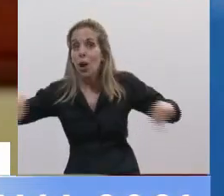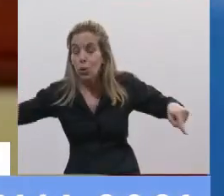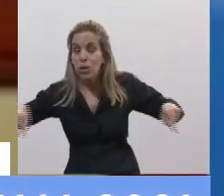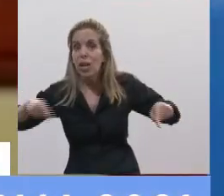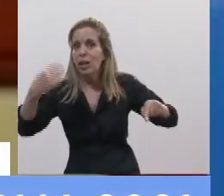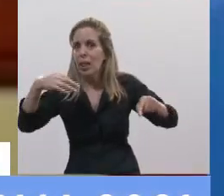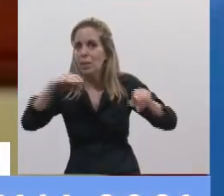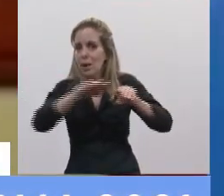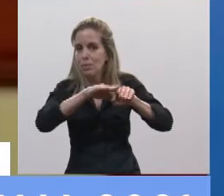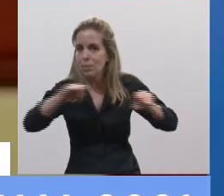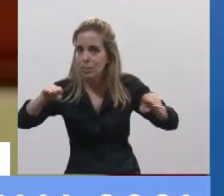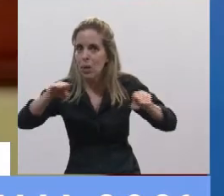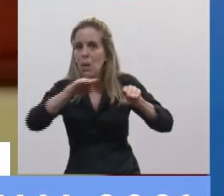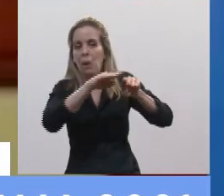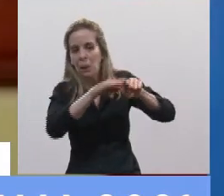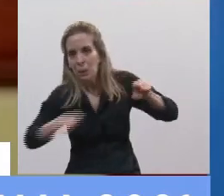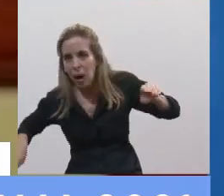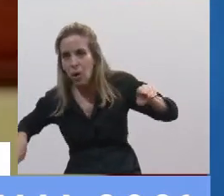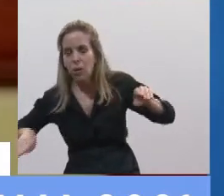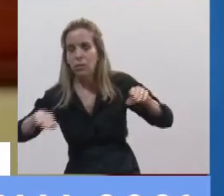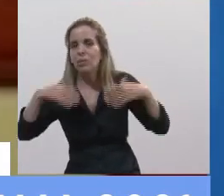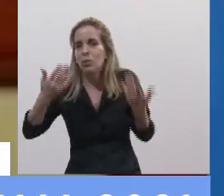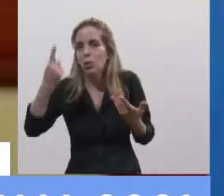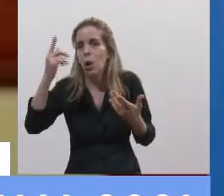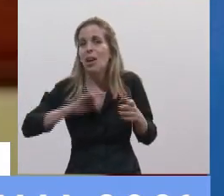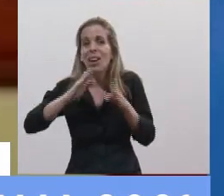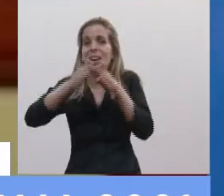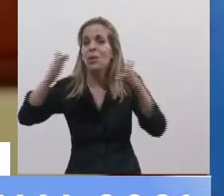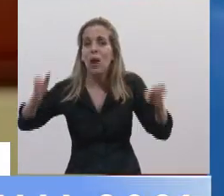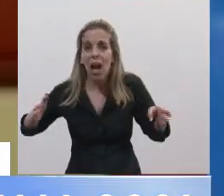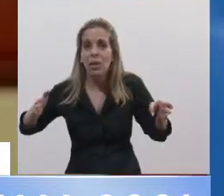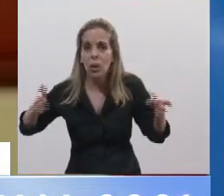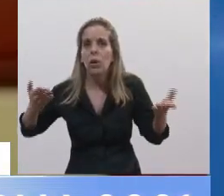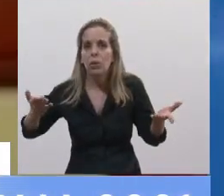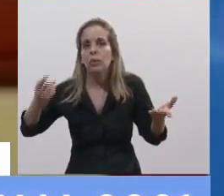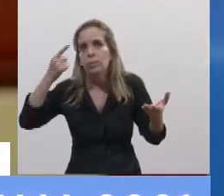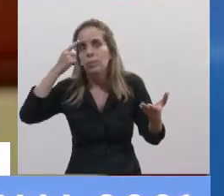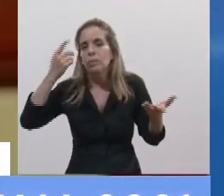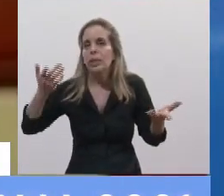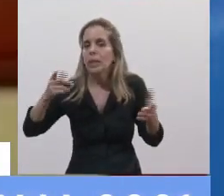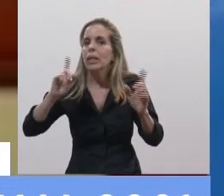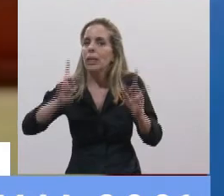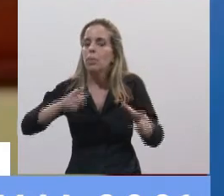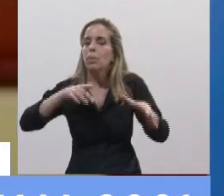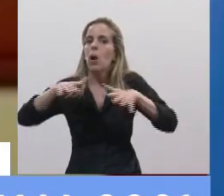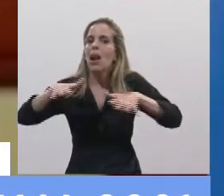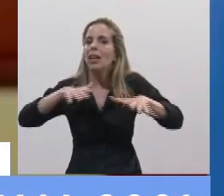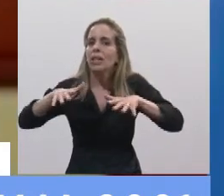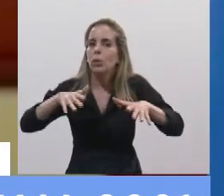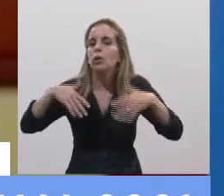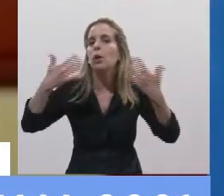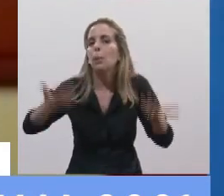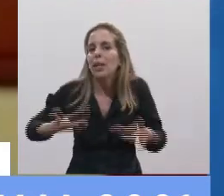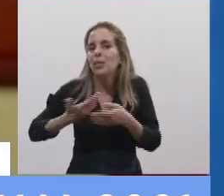cual, si tuviéramos alguna actitud de jocosidad, diríamos, bueno, estamos en las mismas condiciones con las cuales no se quiso tratar